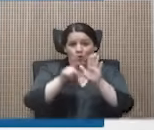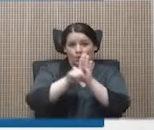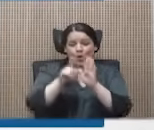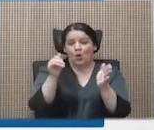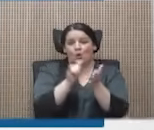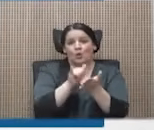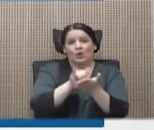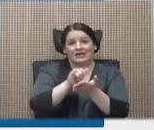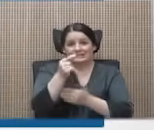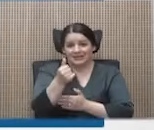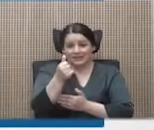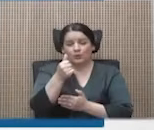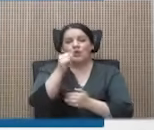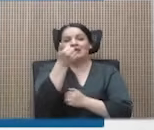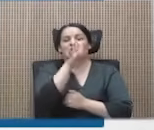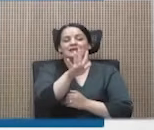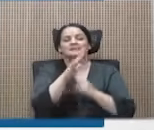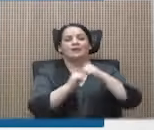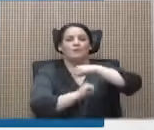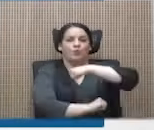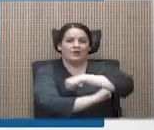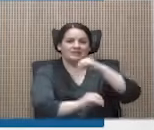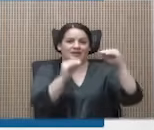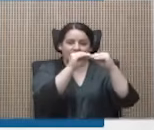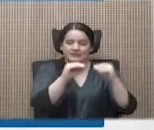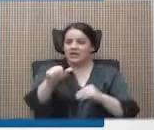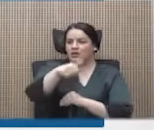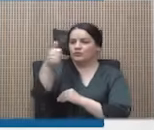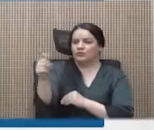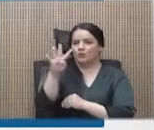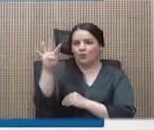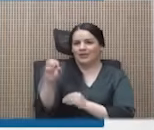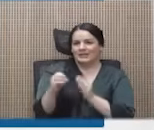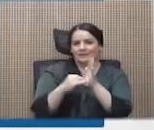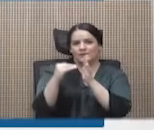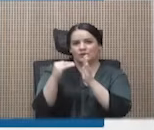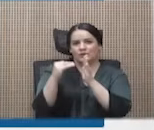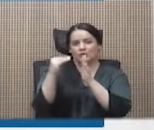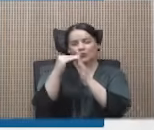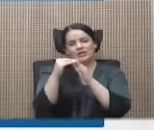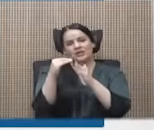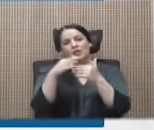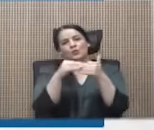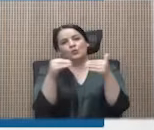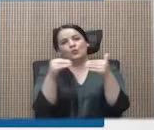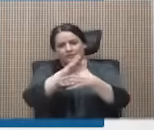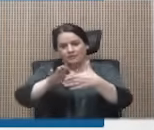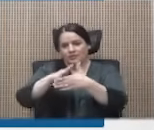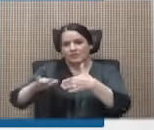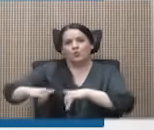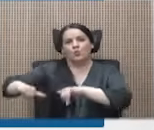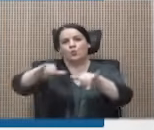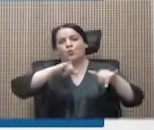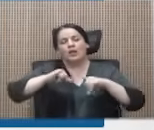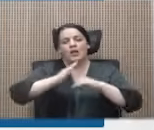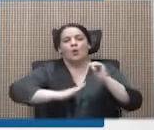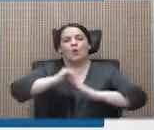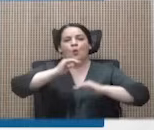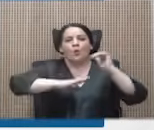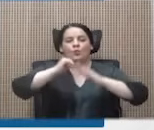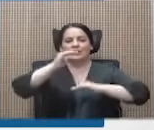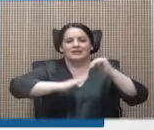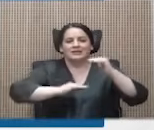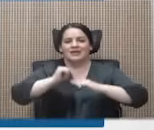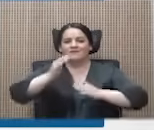más. Y el resto, los otros 40 millones de dólares, se van a repartir en partes iguales para obras de infraestructura urgentes